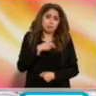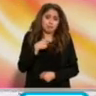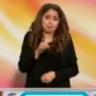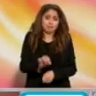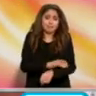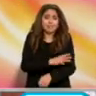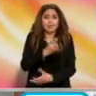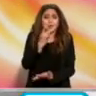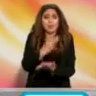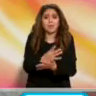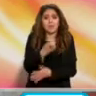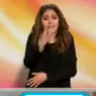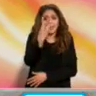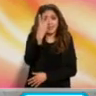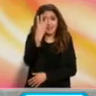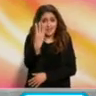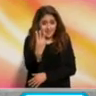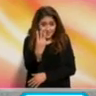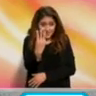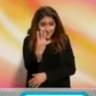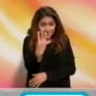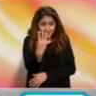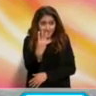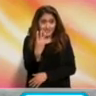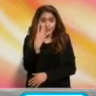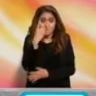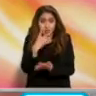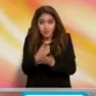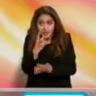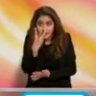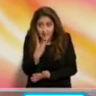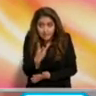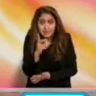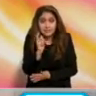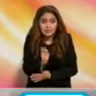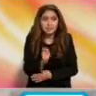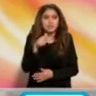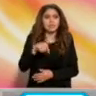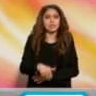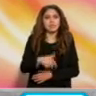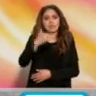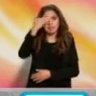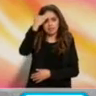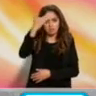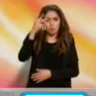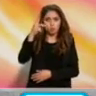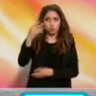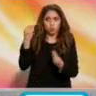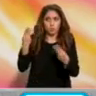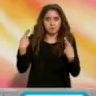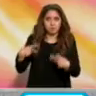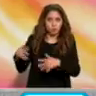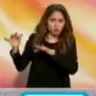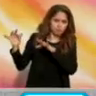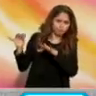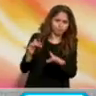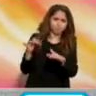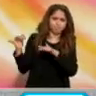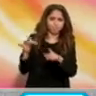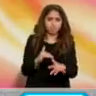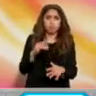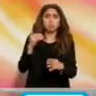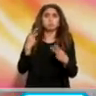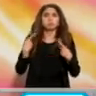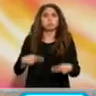3 funciones en el elenco. ¿Cómo? Sí. Es que fue una temporada muy exitosa. Nos fue muy bien.